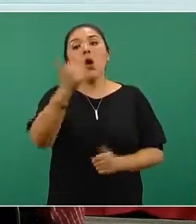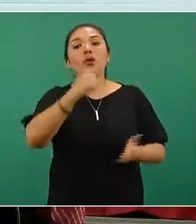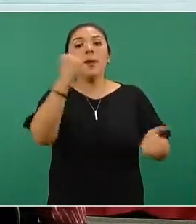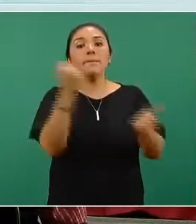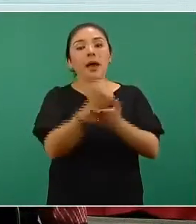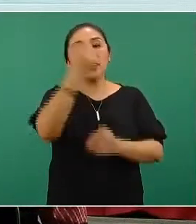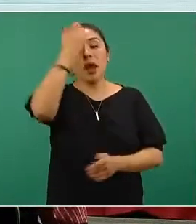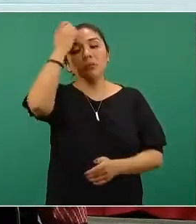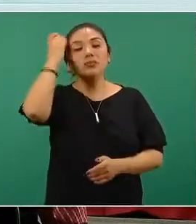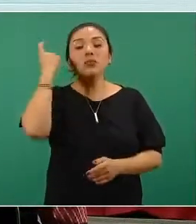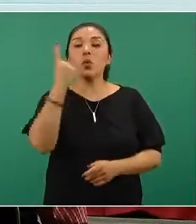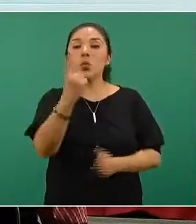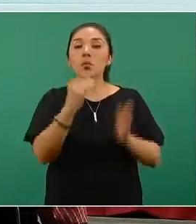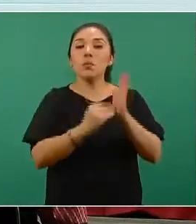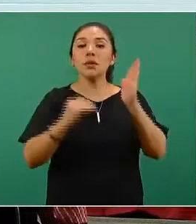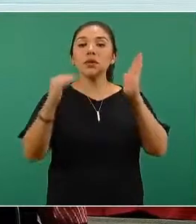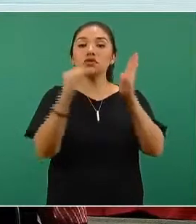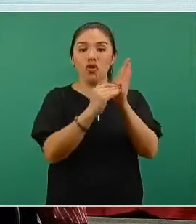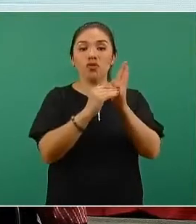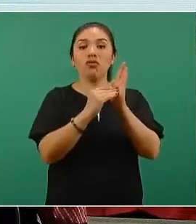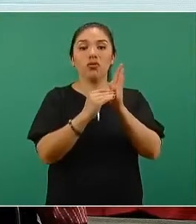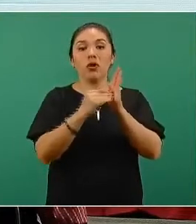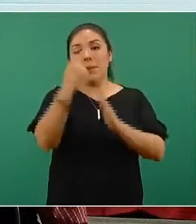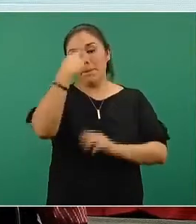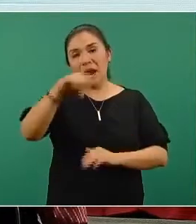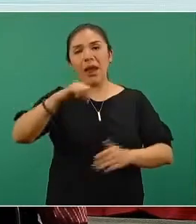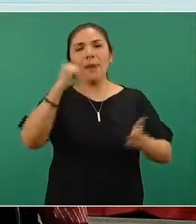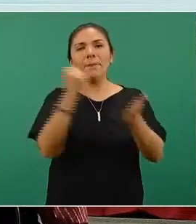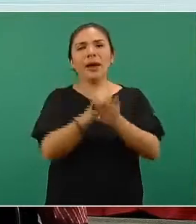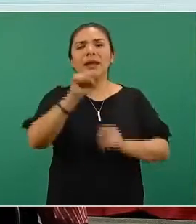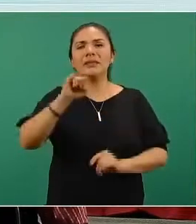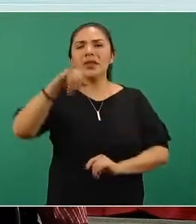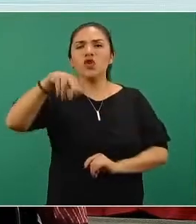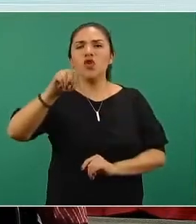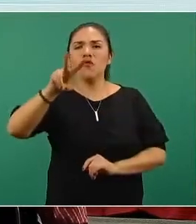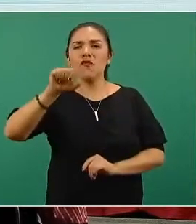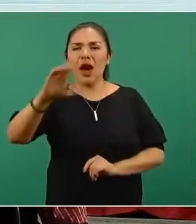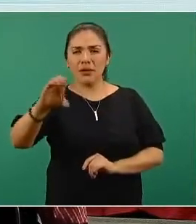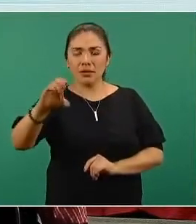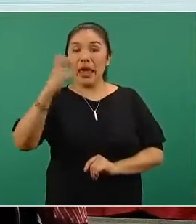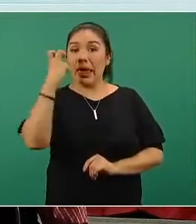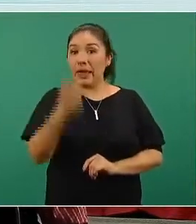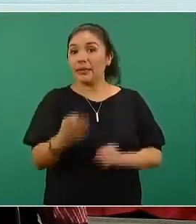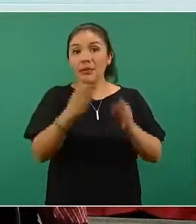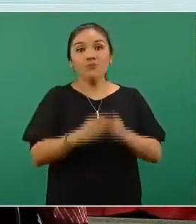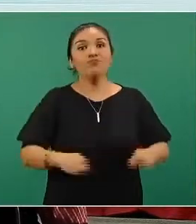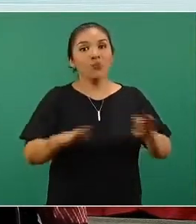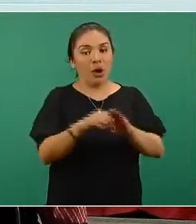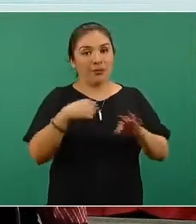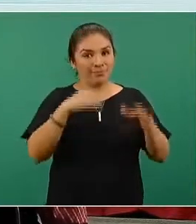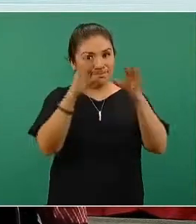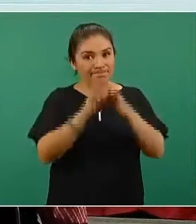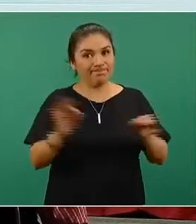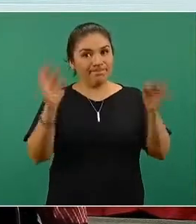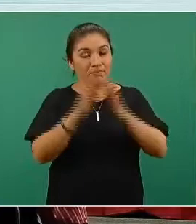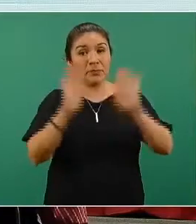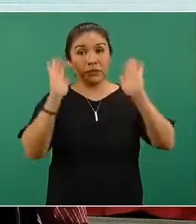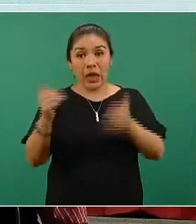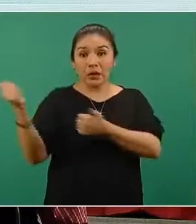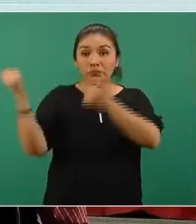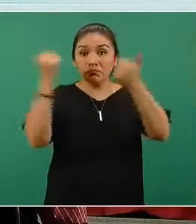también ya 1 millón de Sinovac, y aquí importante explicar, recibimos las